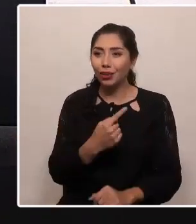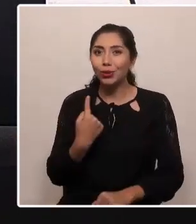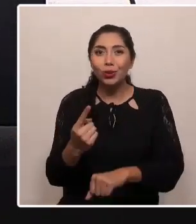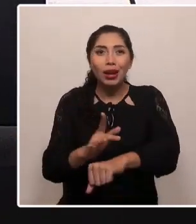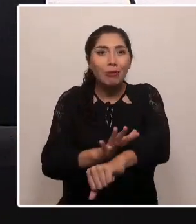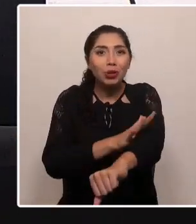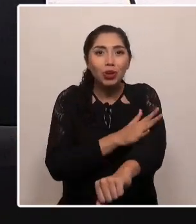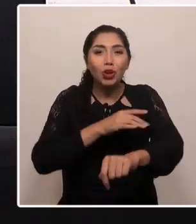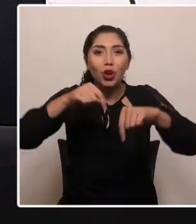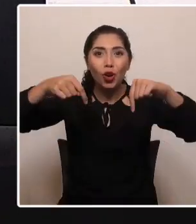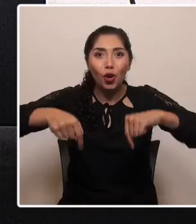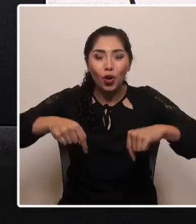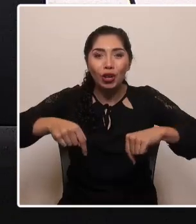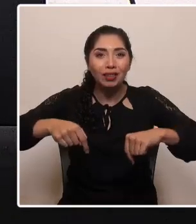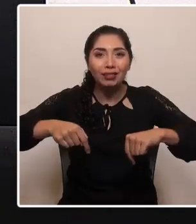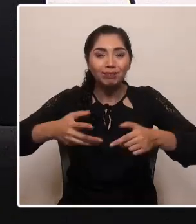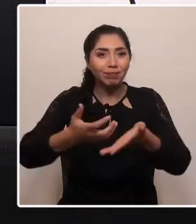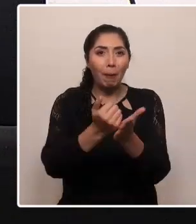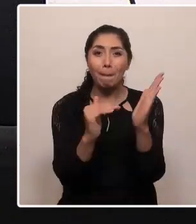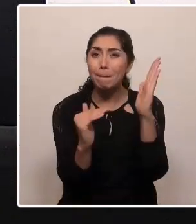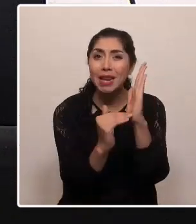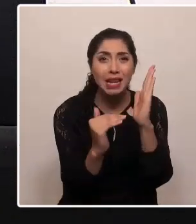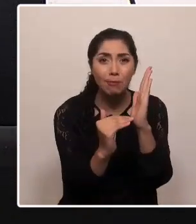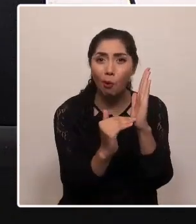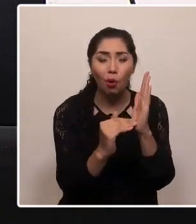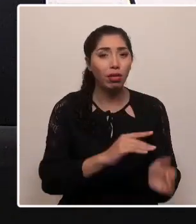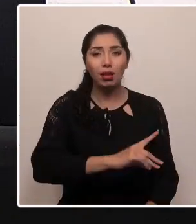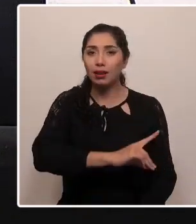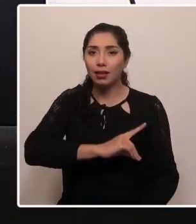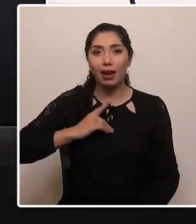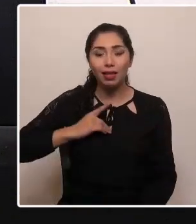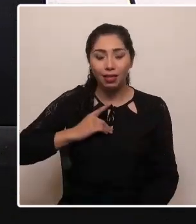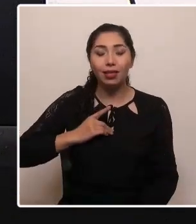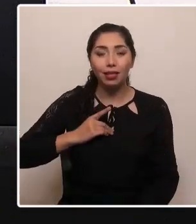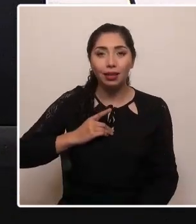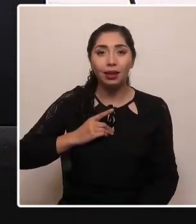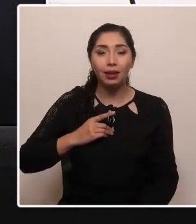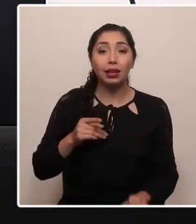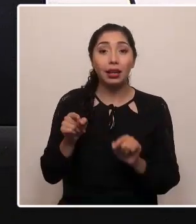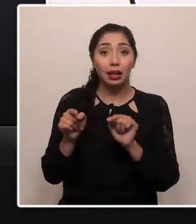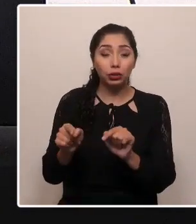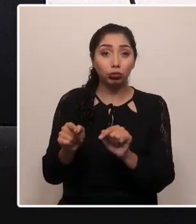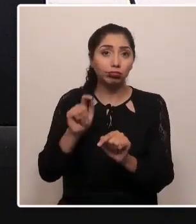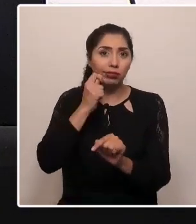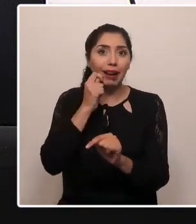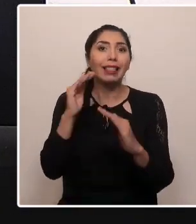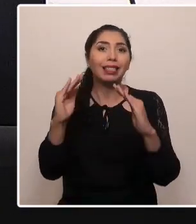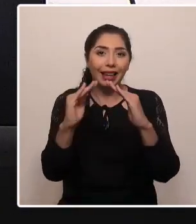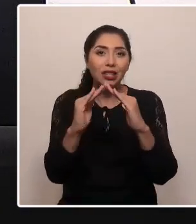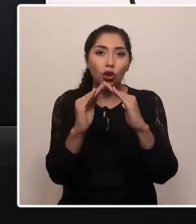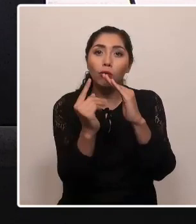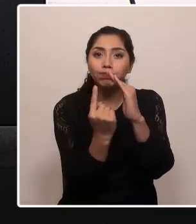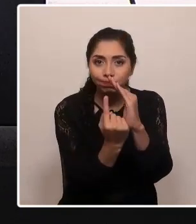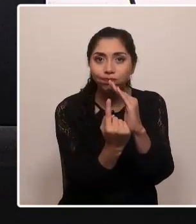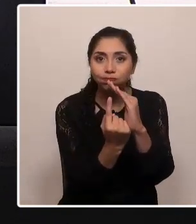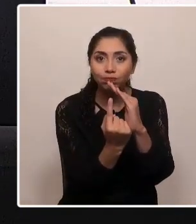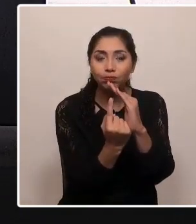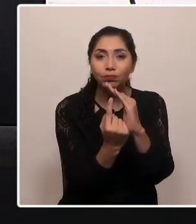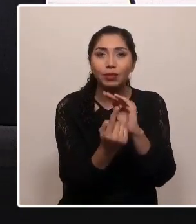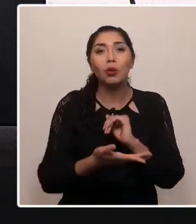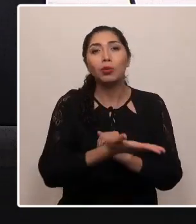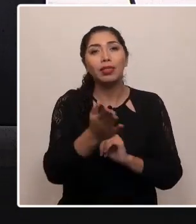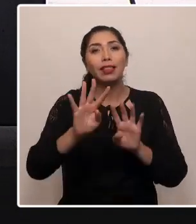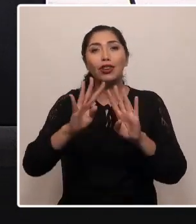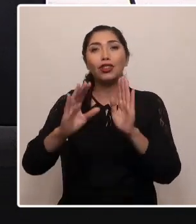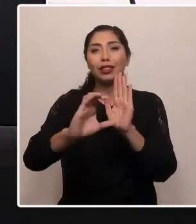estamos poniendo el piso mínimo de la dignidad, ese piso que precisamente es el techo. Amigas y amigos constituyentes, les